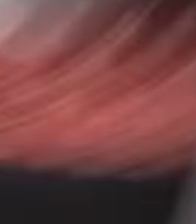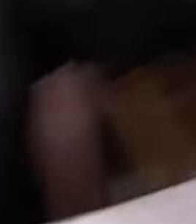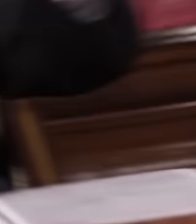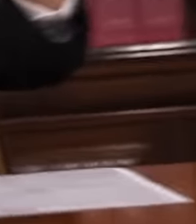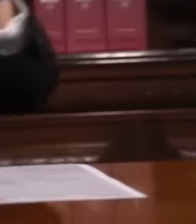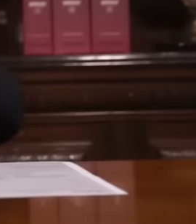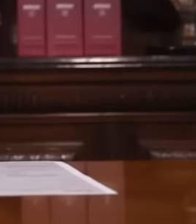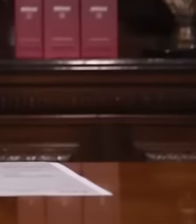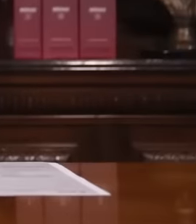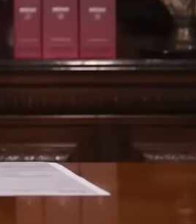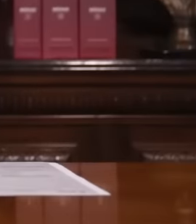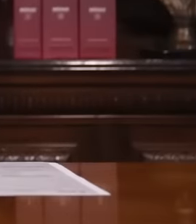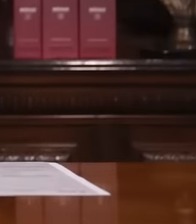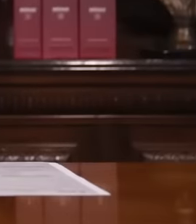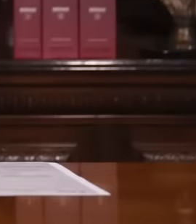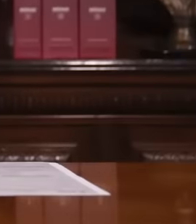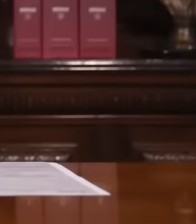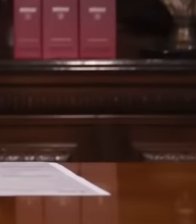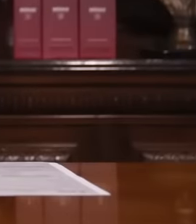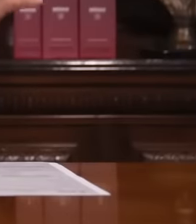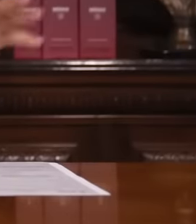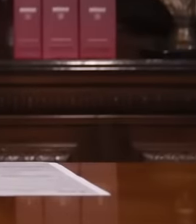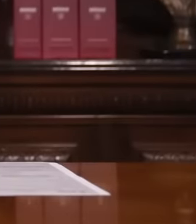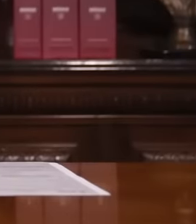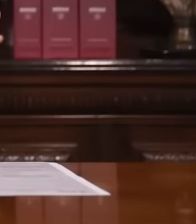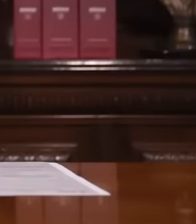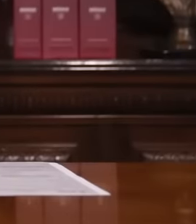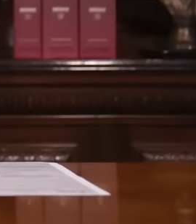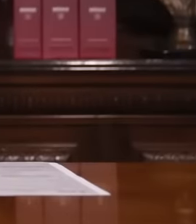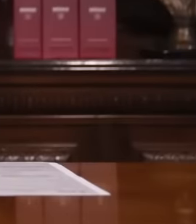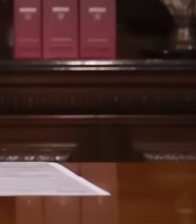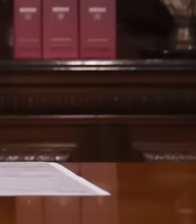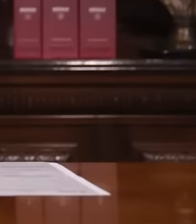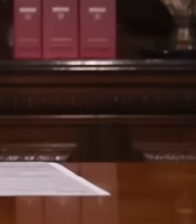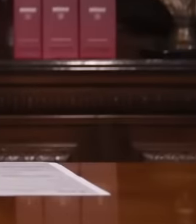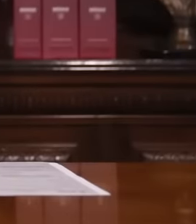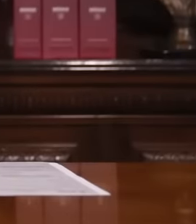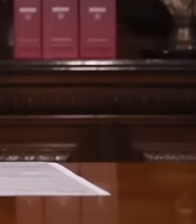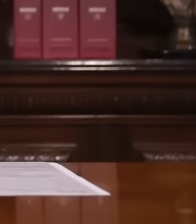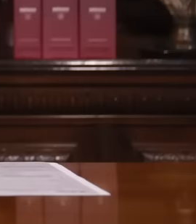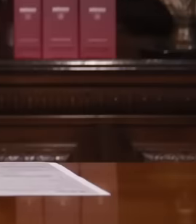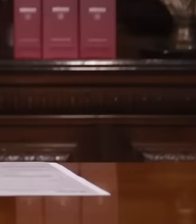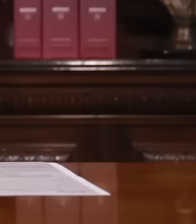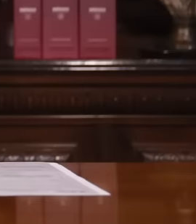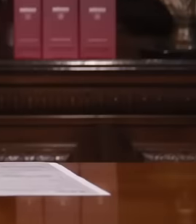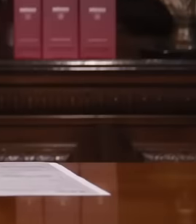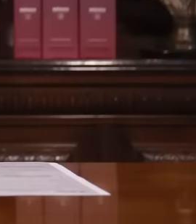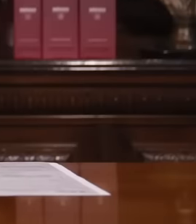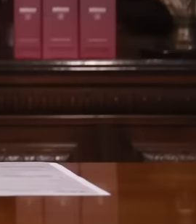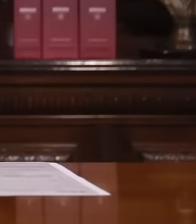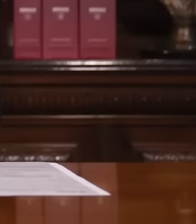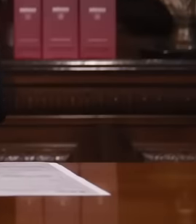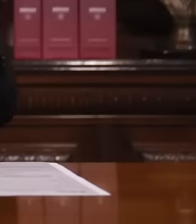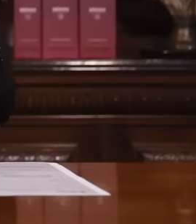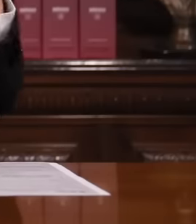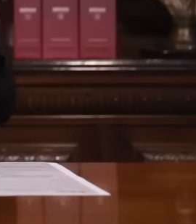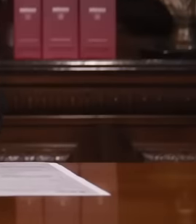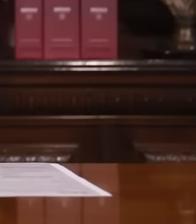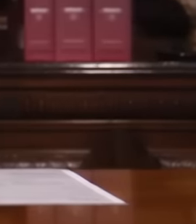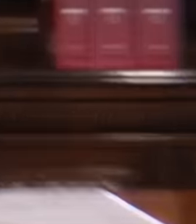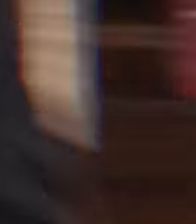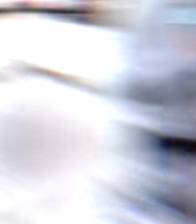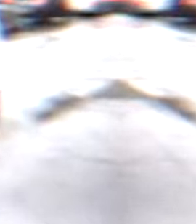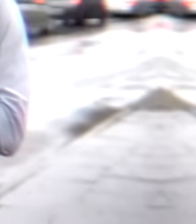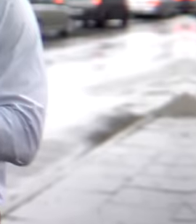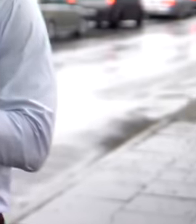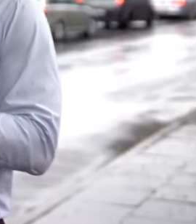El presidente de México tiene mucha experiencia en estos asuntos y no se espanta con reportajes que no